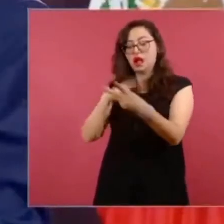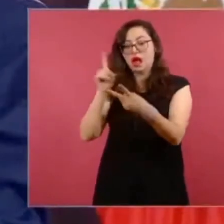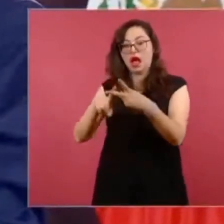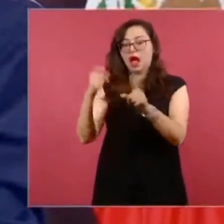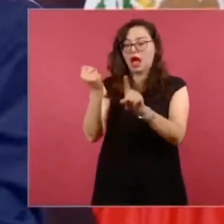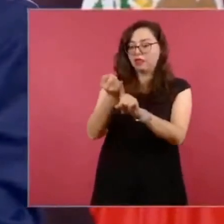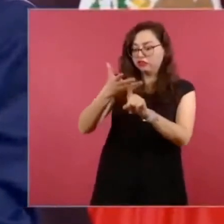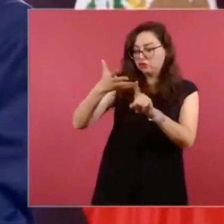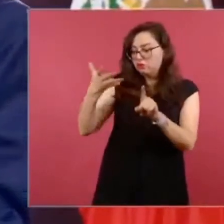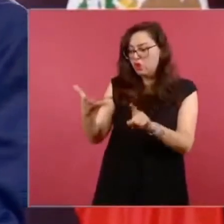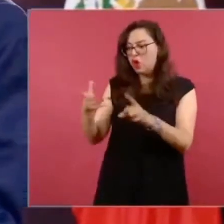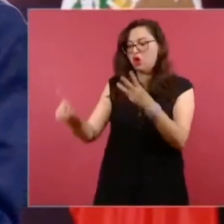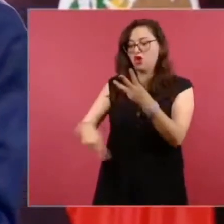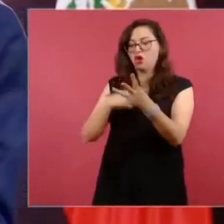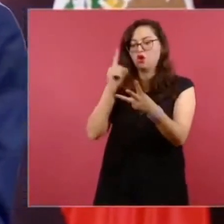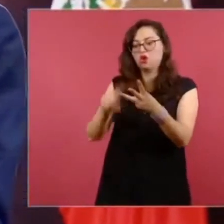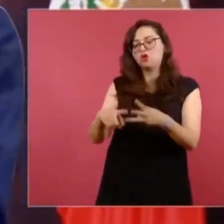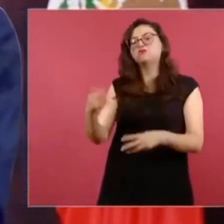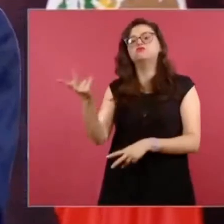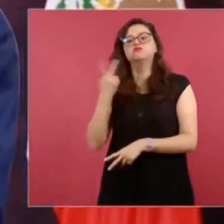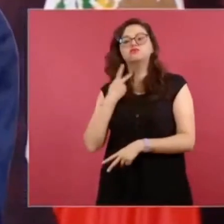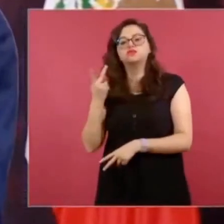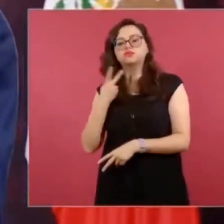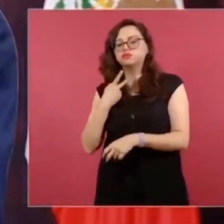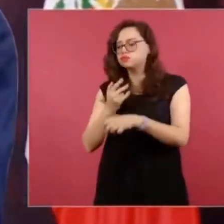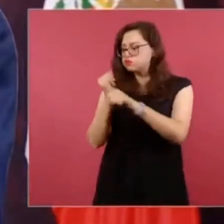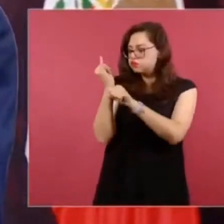tenemos politólogos,